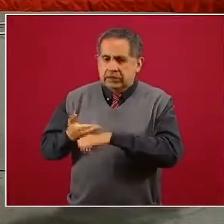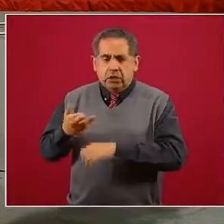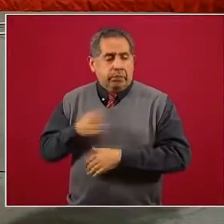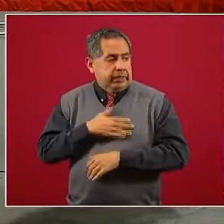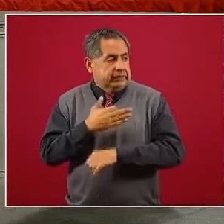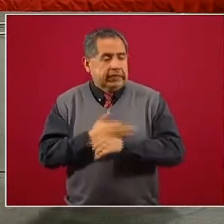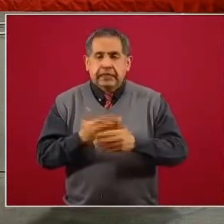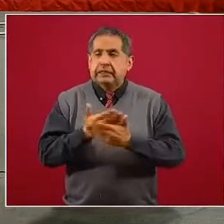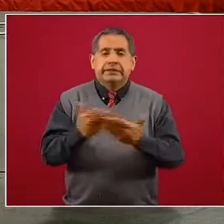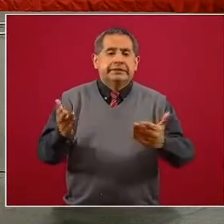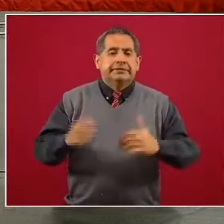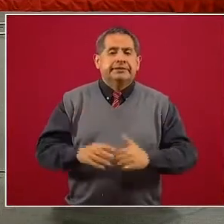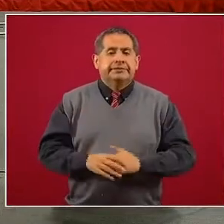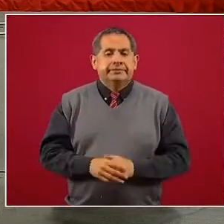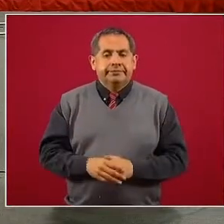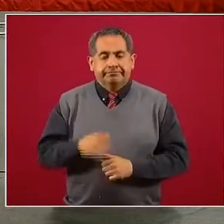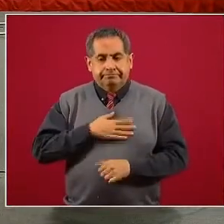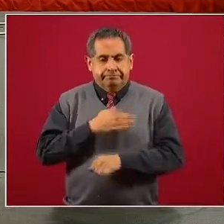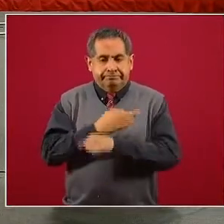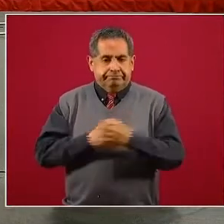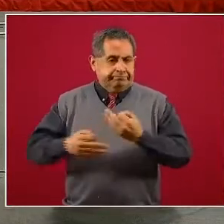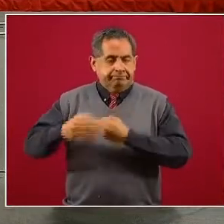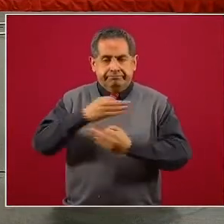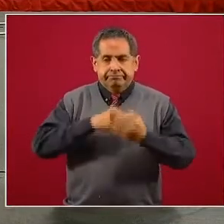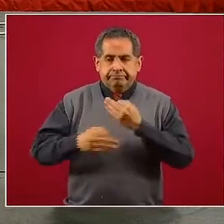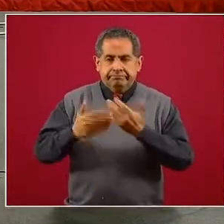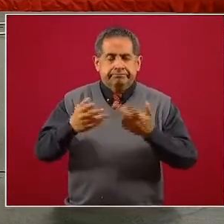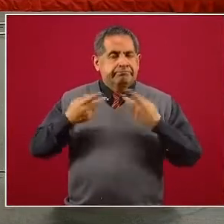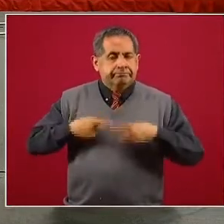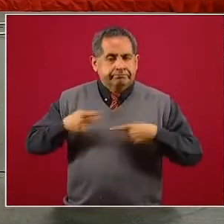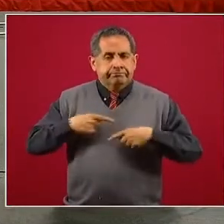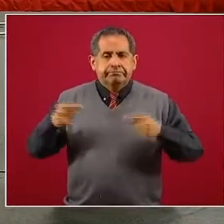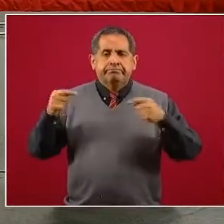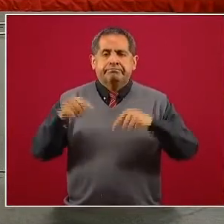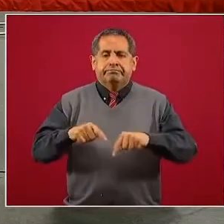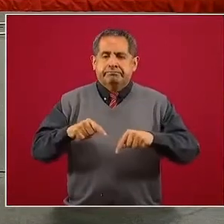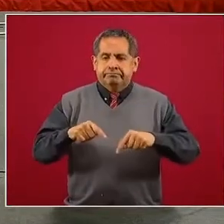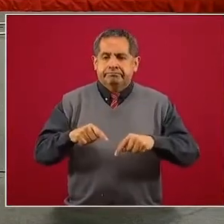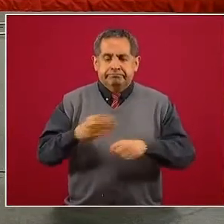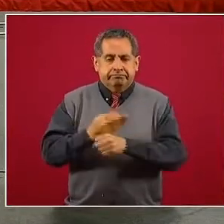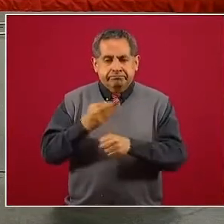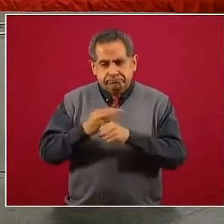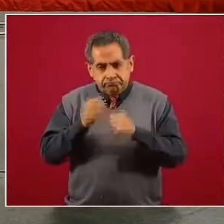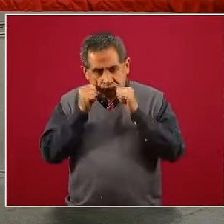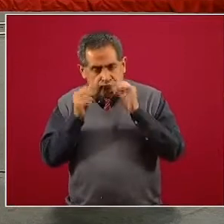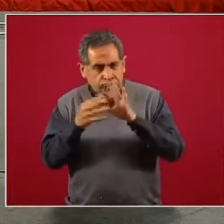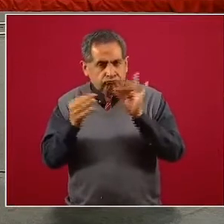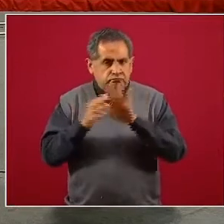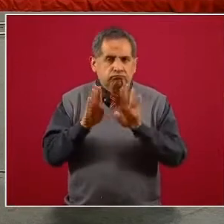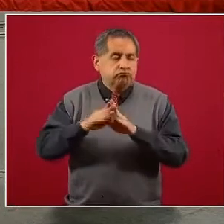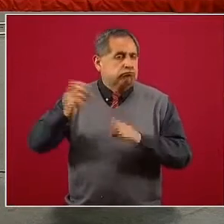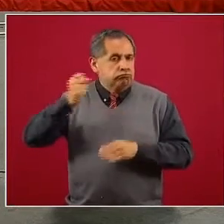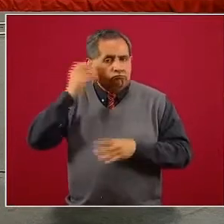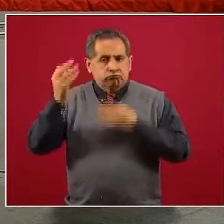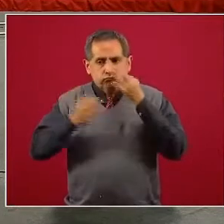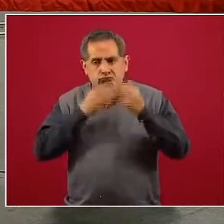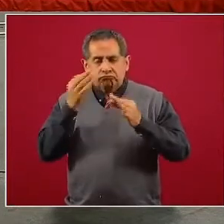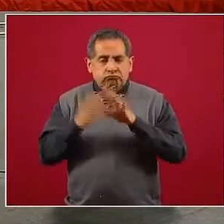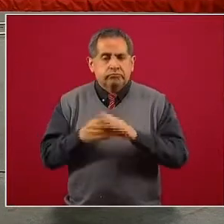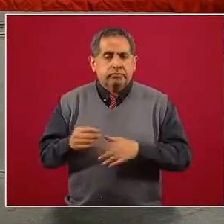con todas, con todos. Muy buenas tardes a todas las personas que están atentas a esta conferencia